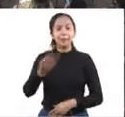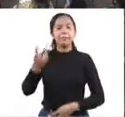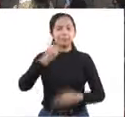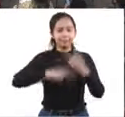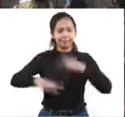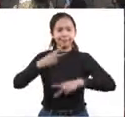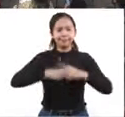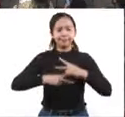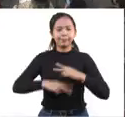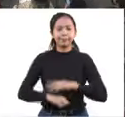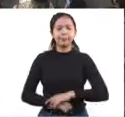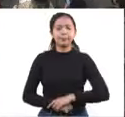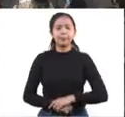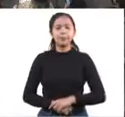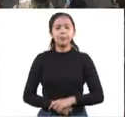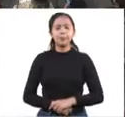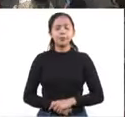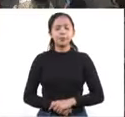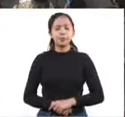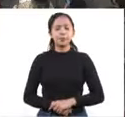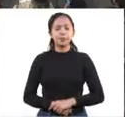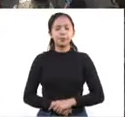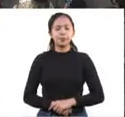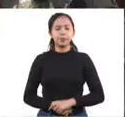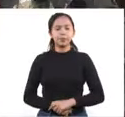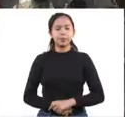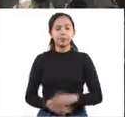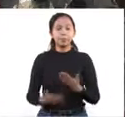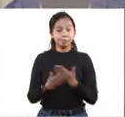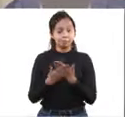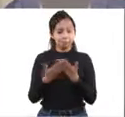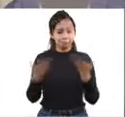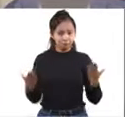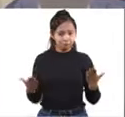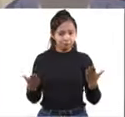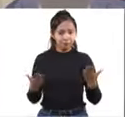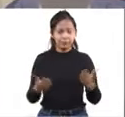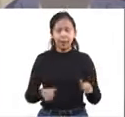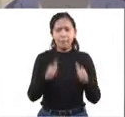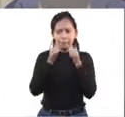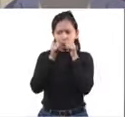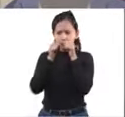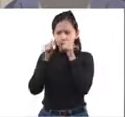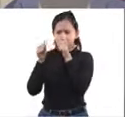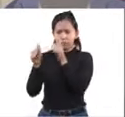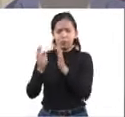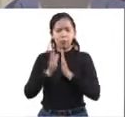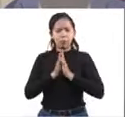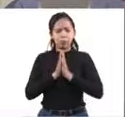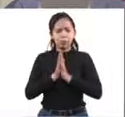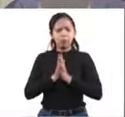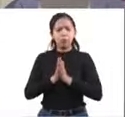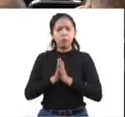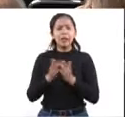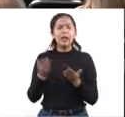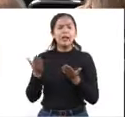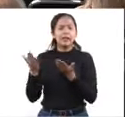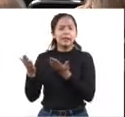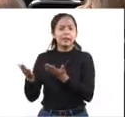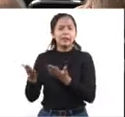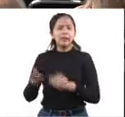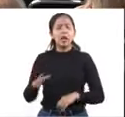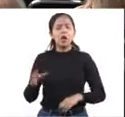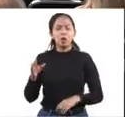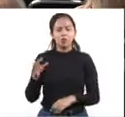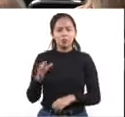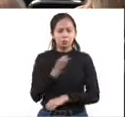bienvenidos. A continuación, escucharemos las palabras de bienvenida a cargo de la